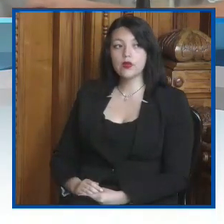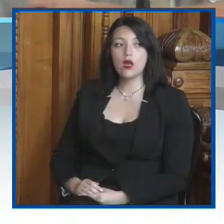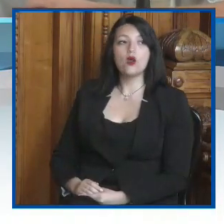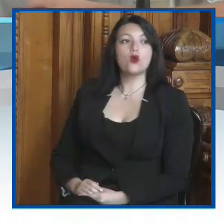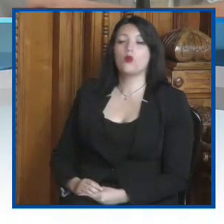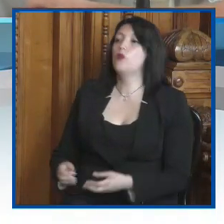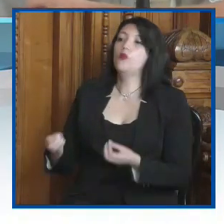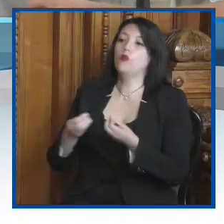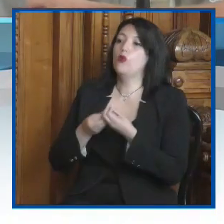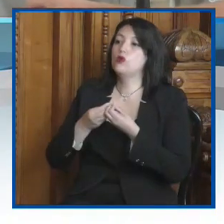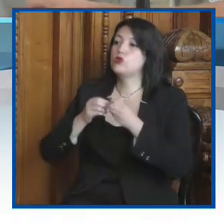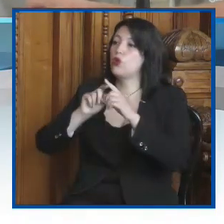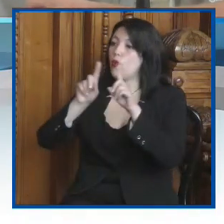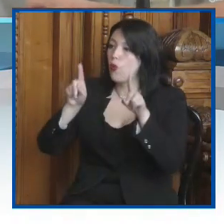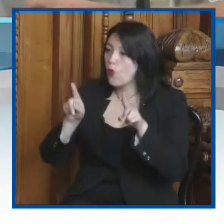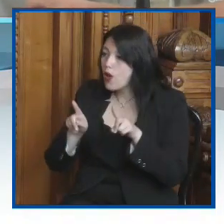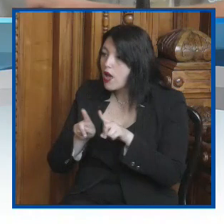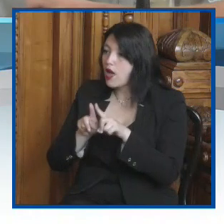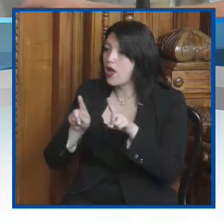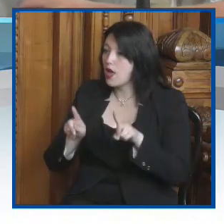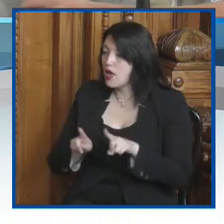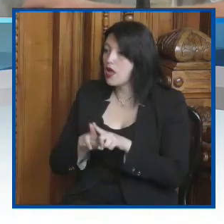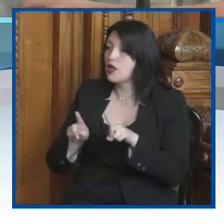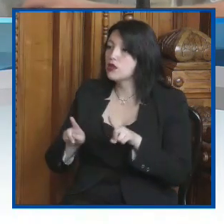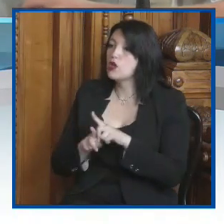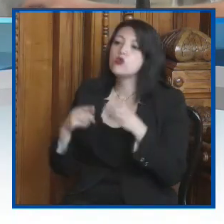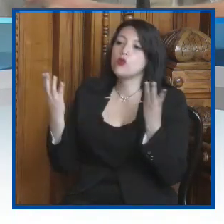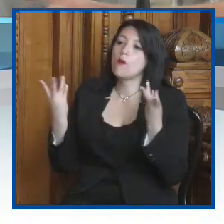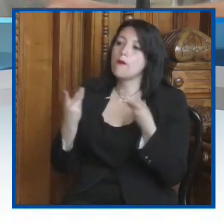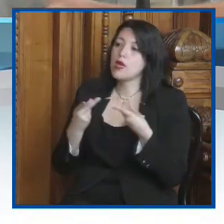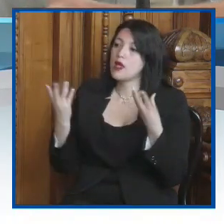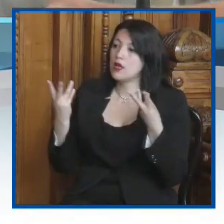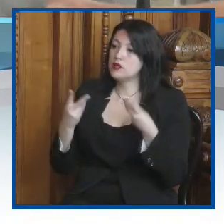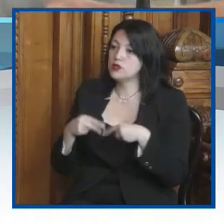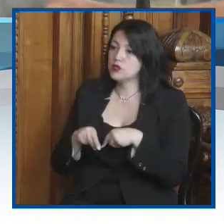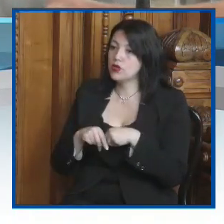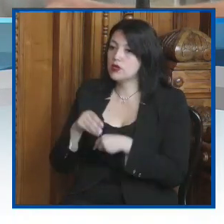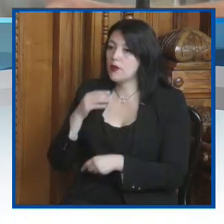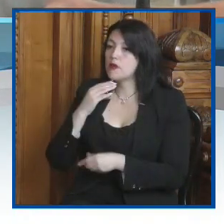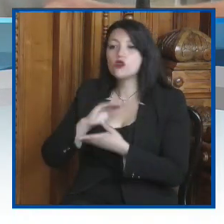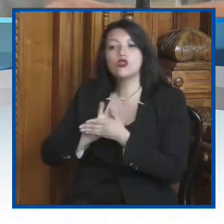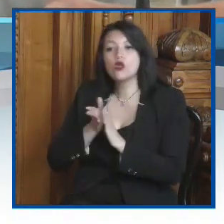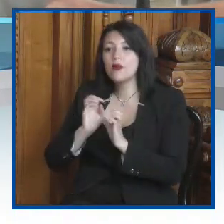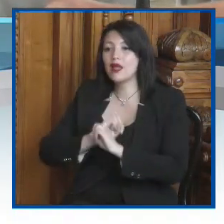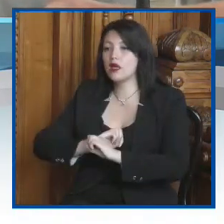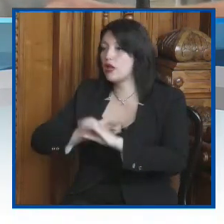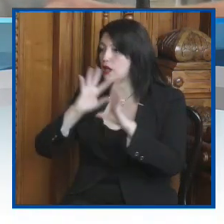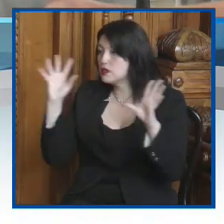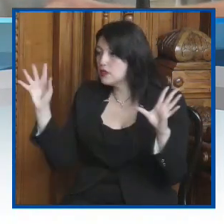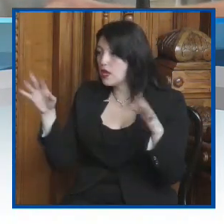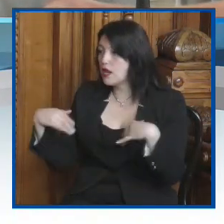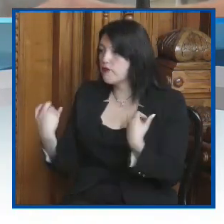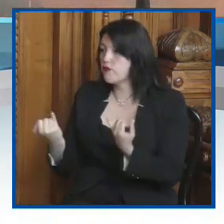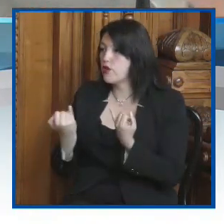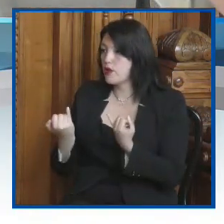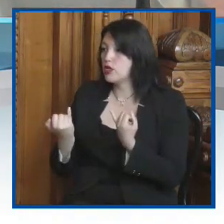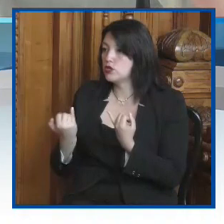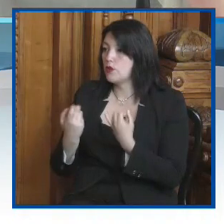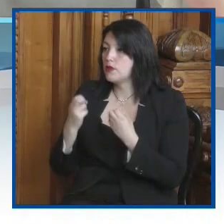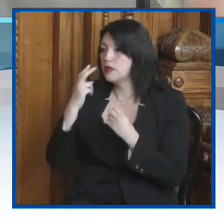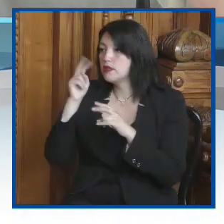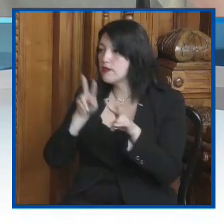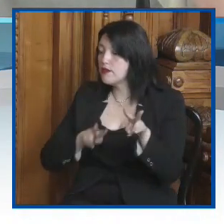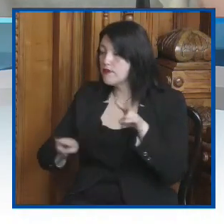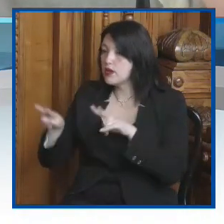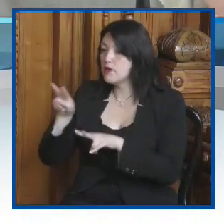Muchos cuadros, viñetas, numeración, todo lo que sea clarificar la información y que